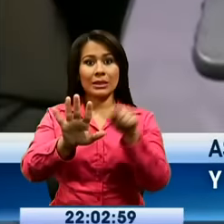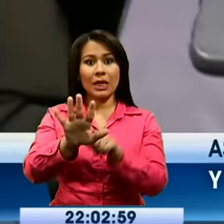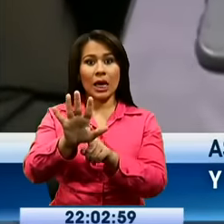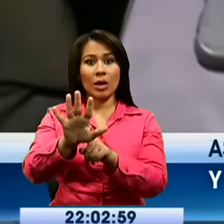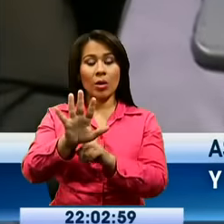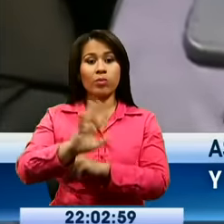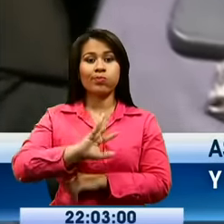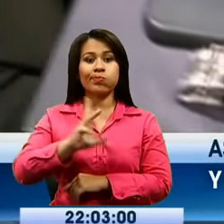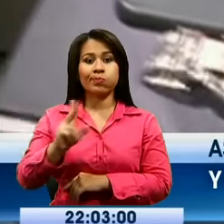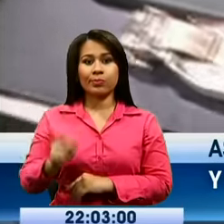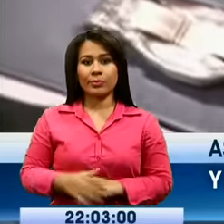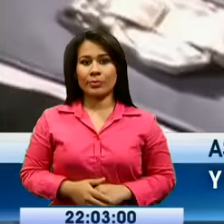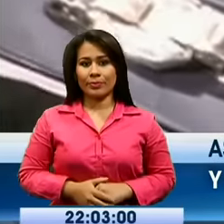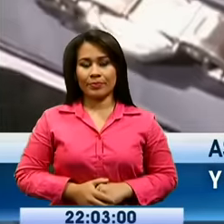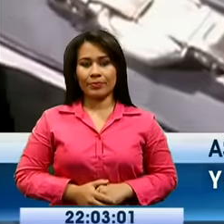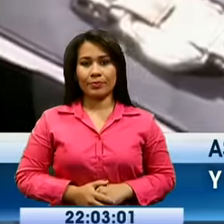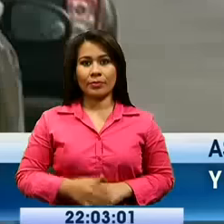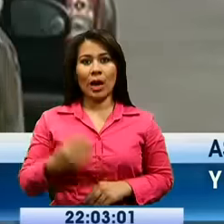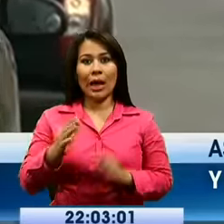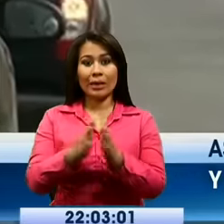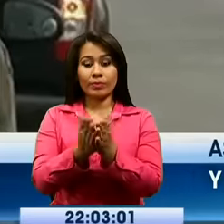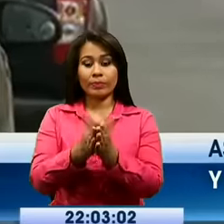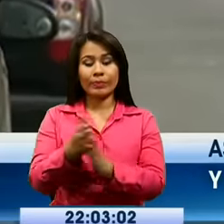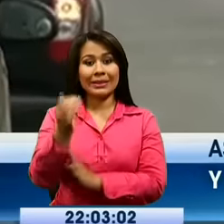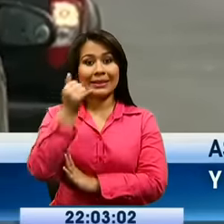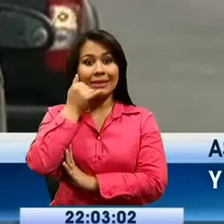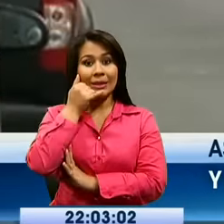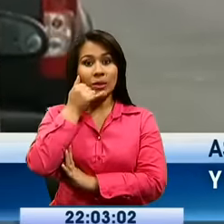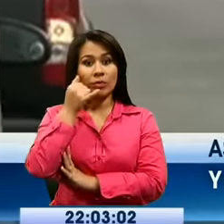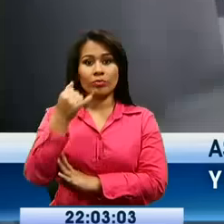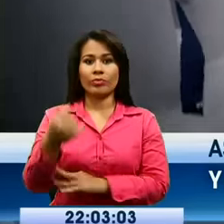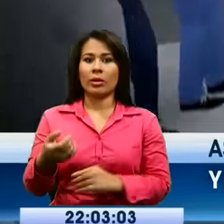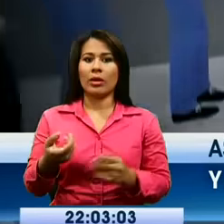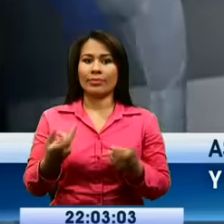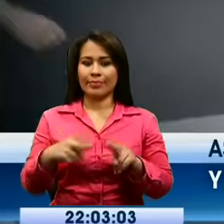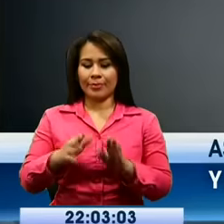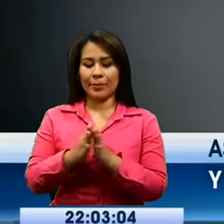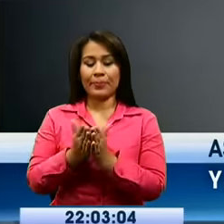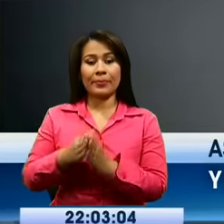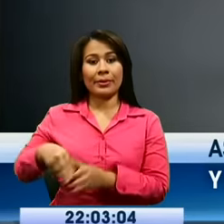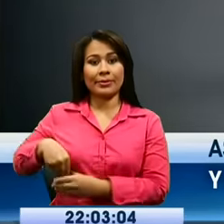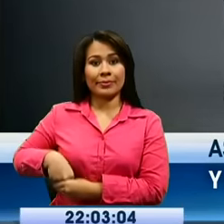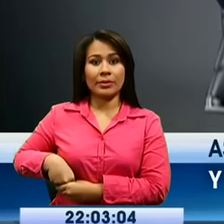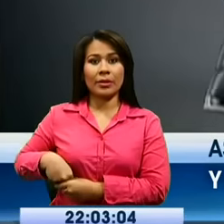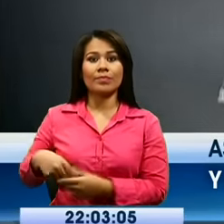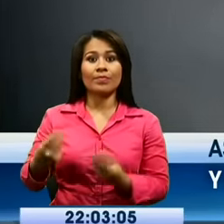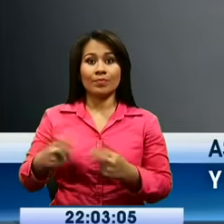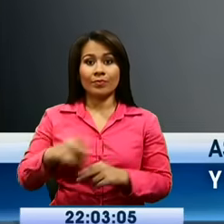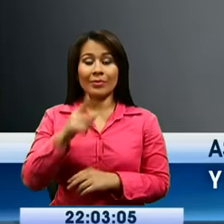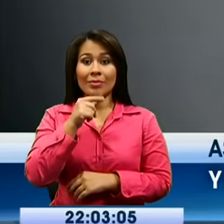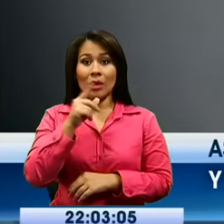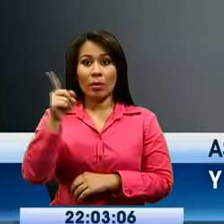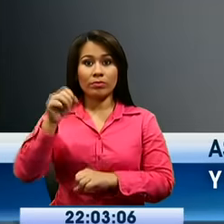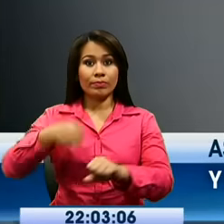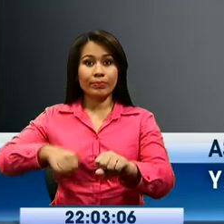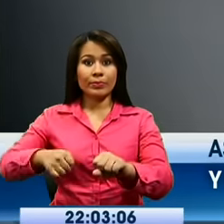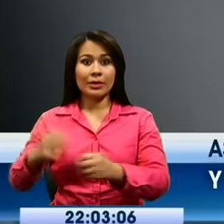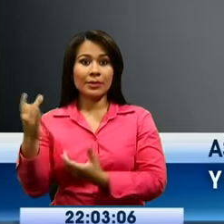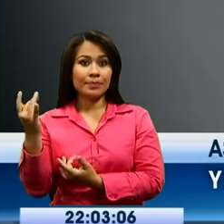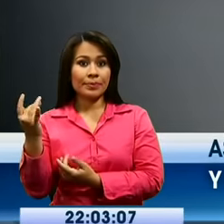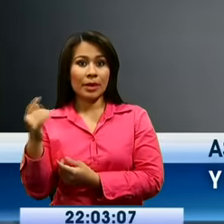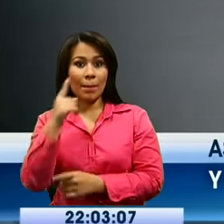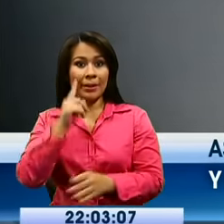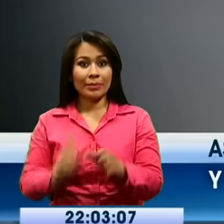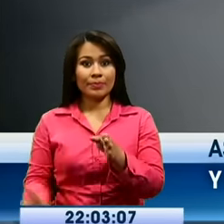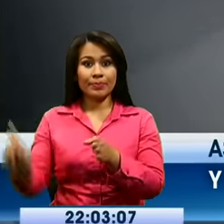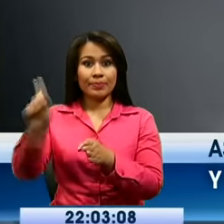y se llevaron tres celulares, dos billeteras y un reloj. Según testigos, un motociclista esperaba a los antisociales para huir. Ahí de nuevo